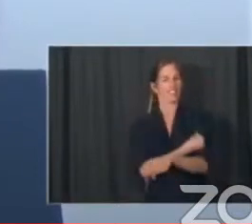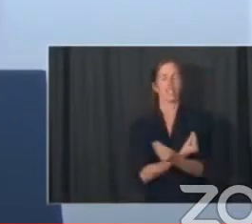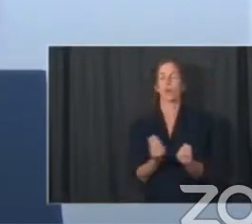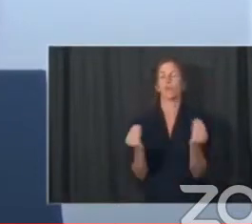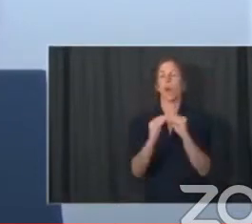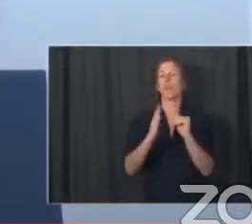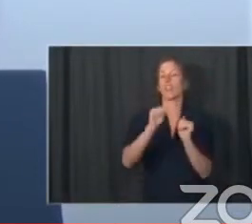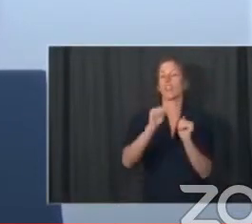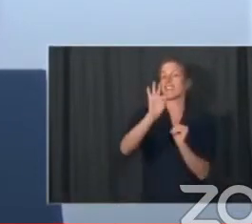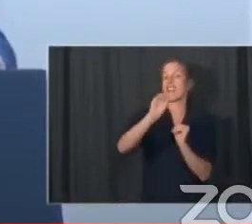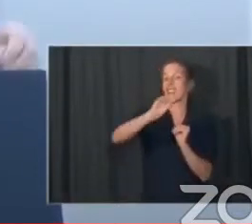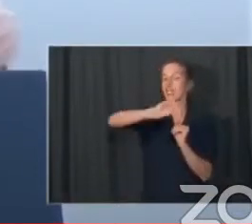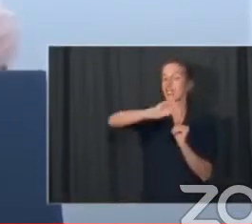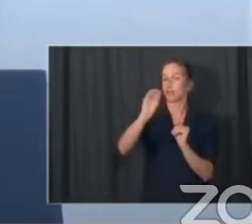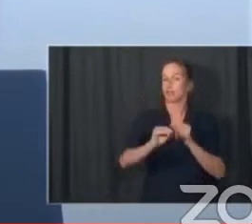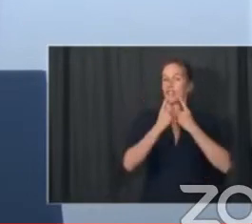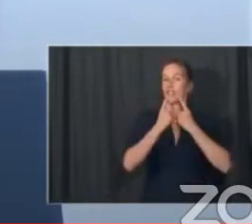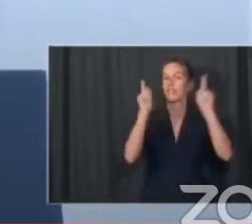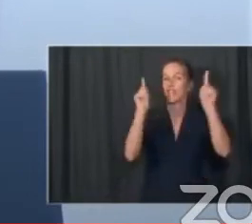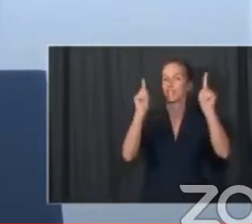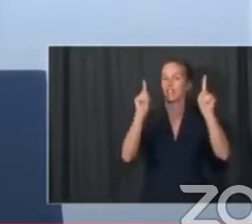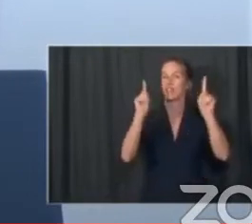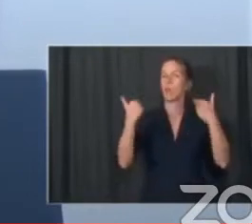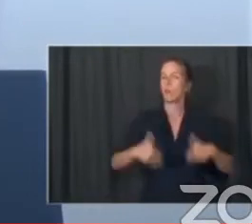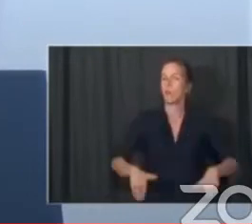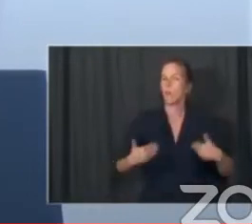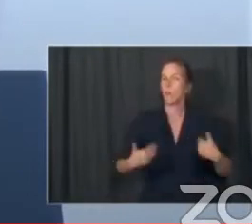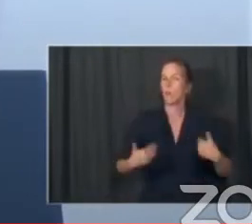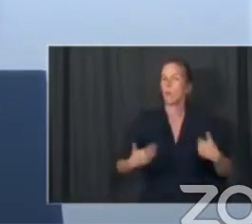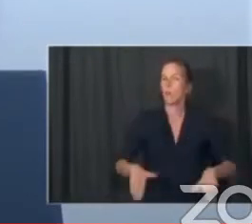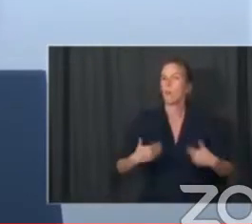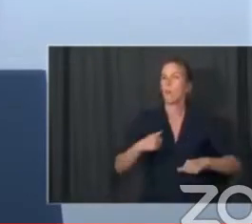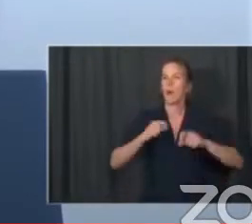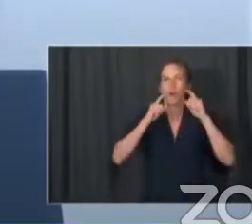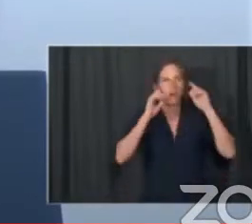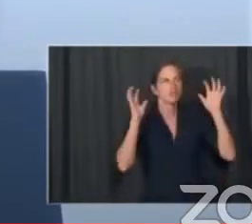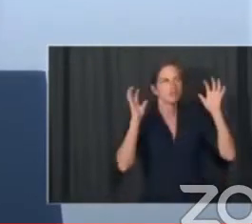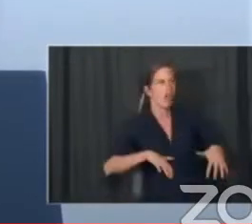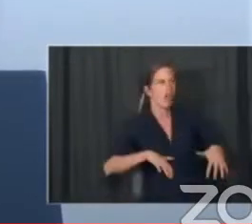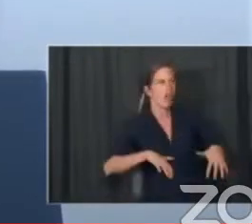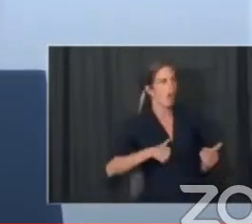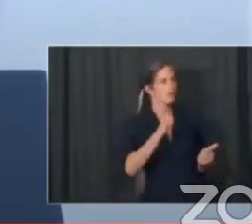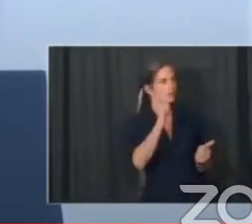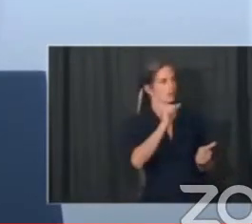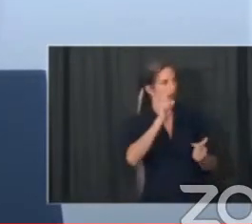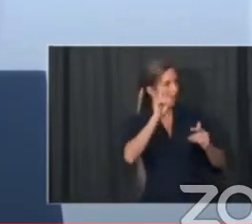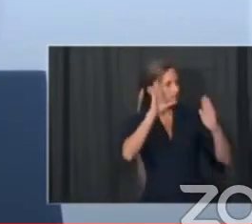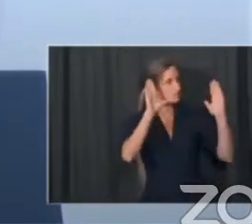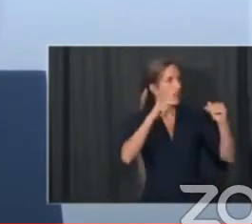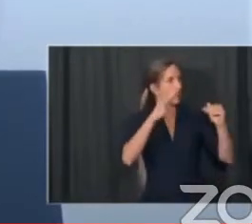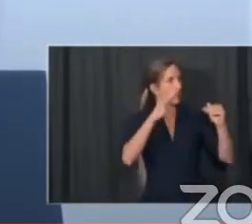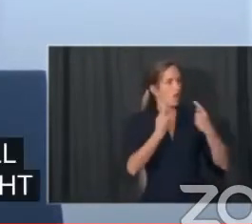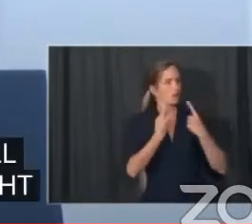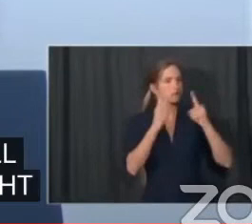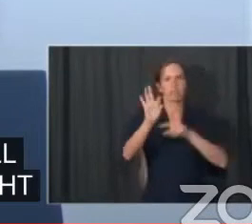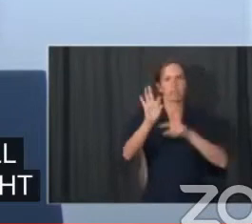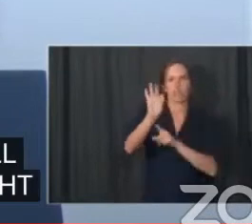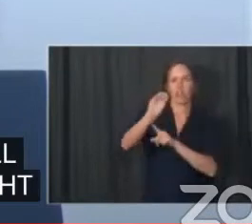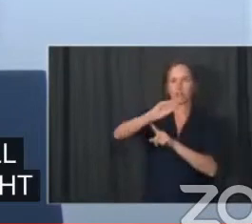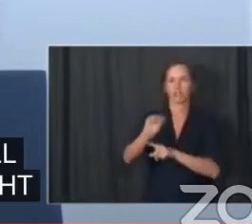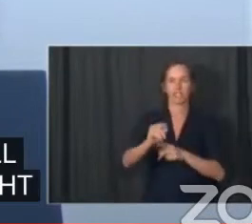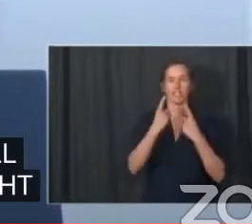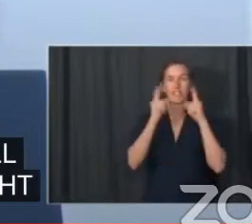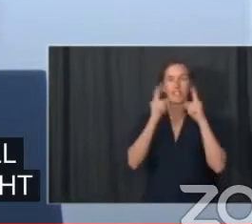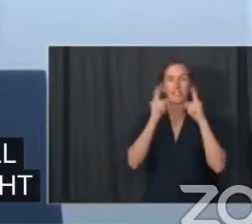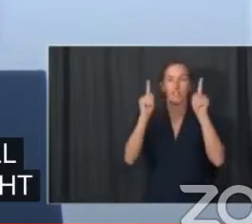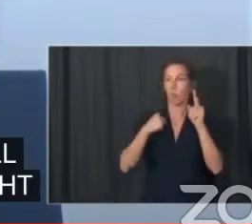exceeds esfuerzo que any han and all logrado. expectations. Nobody thought they'd get to that level. And we have others coming which we think will be at Tenemos equal muchas level, cosas que maybe